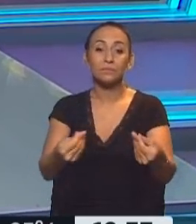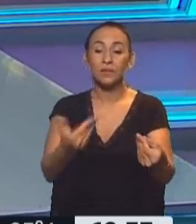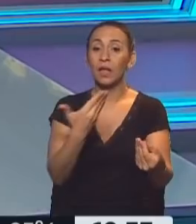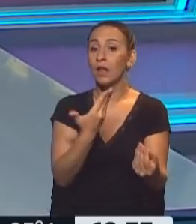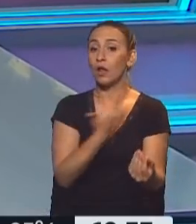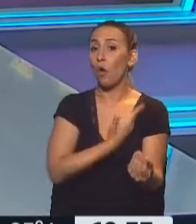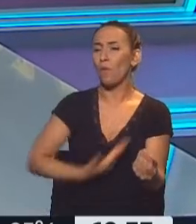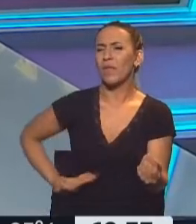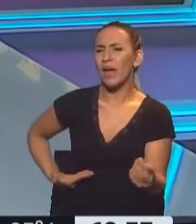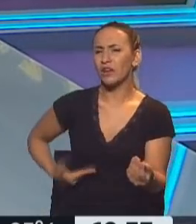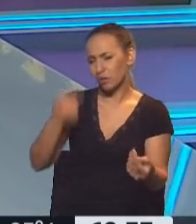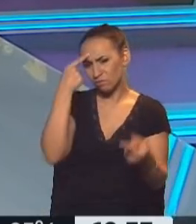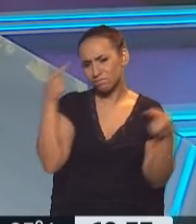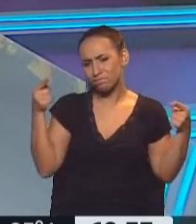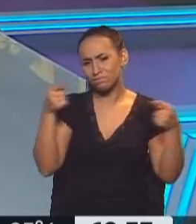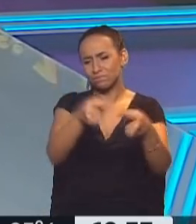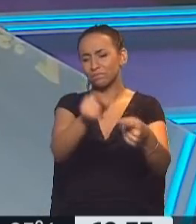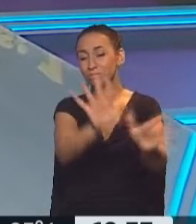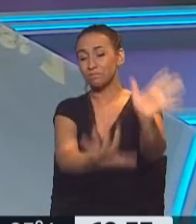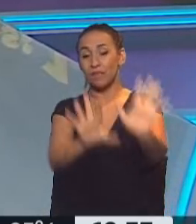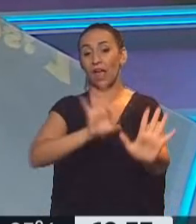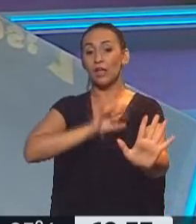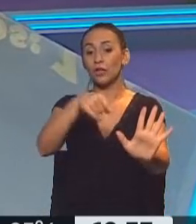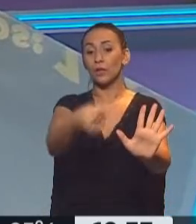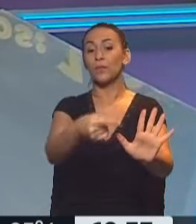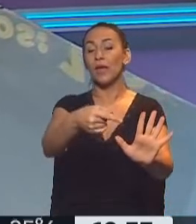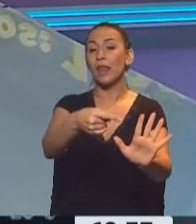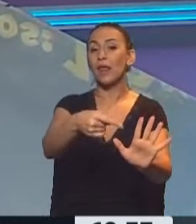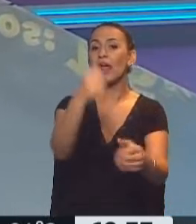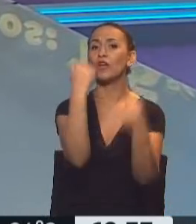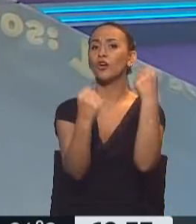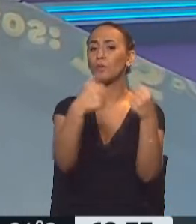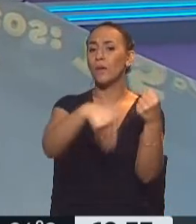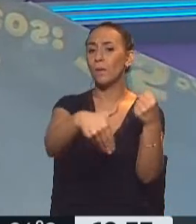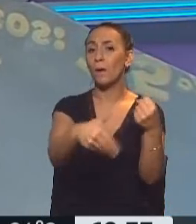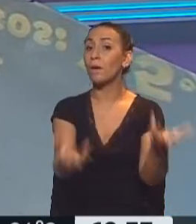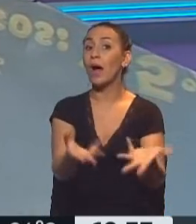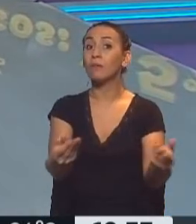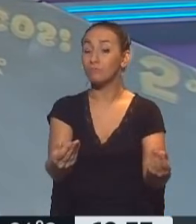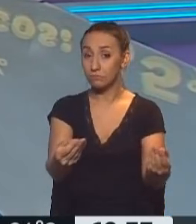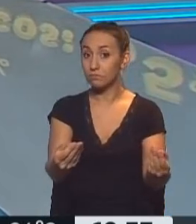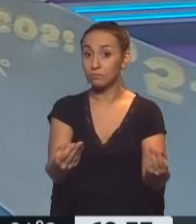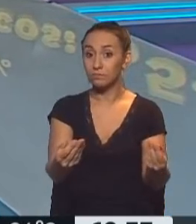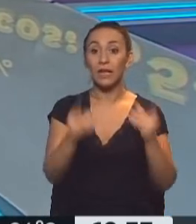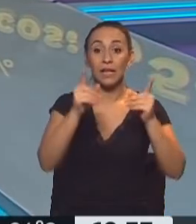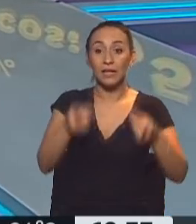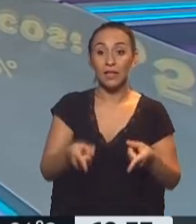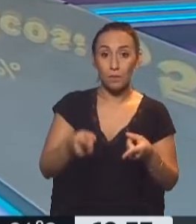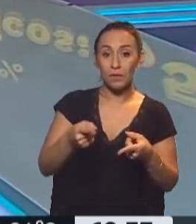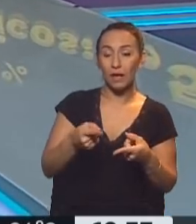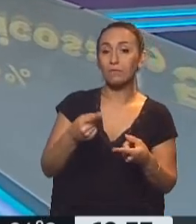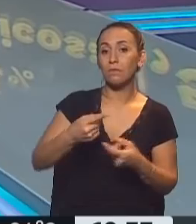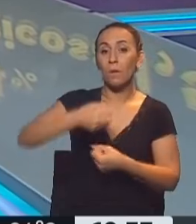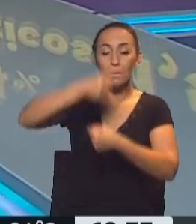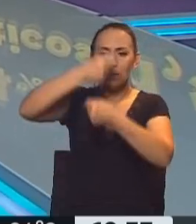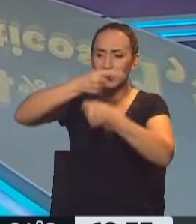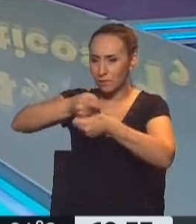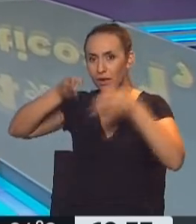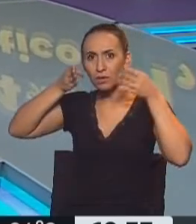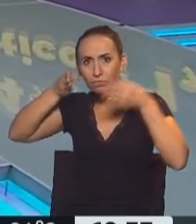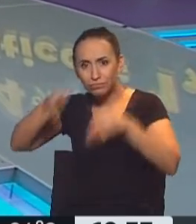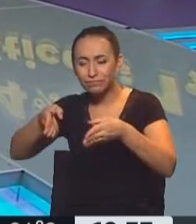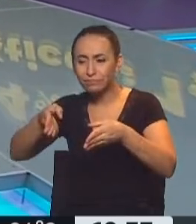una continuidad de la recuperación económica que hoy se está viviendo. Muy bien, parte de lo que decía el ministro Guzmán, que sigue,